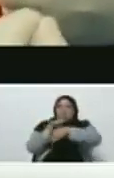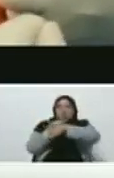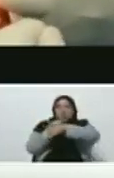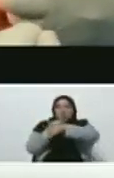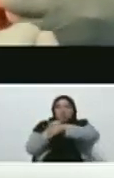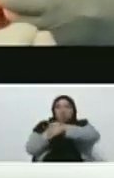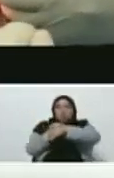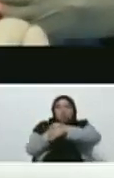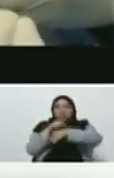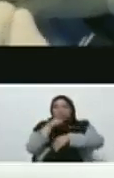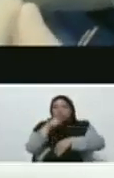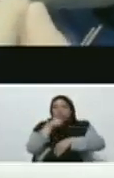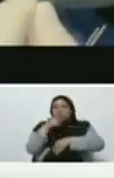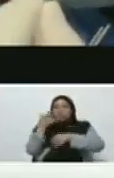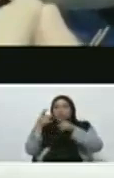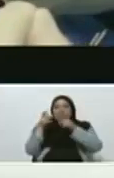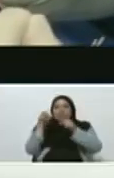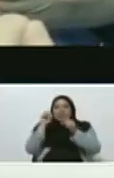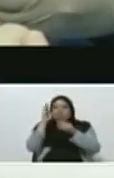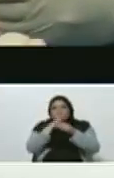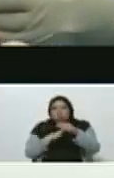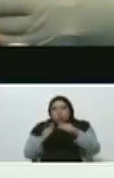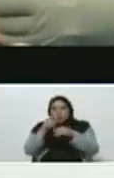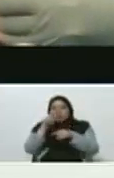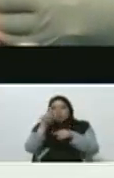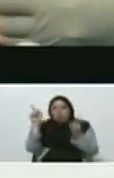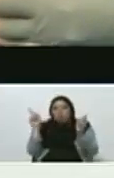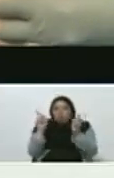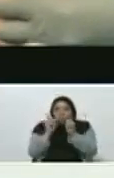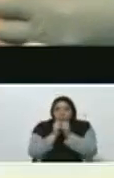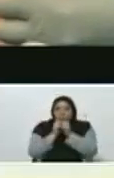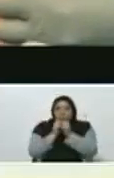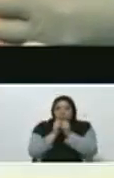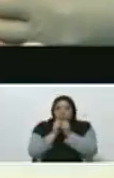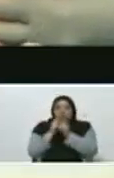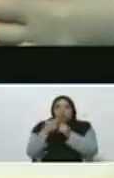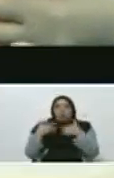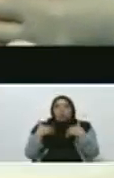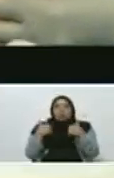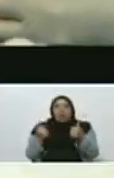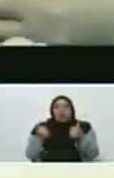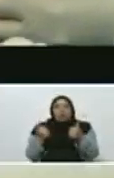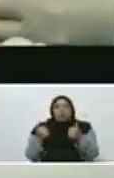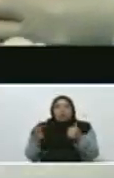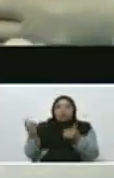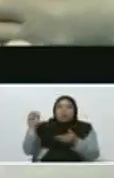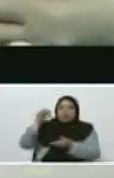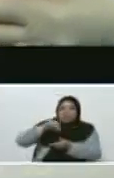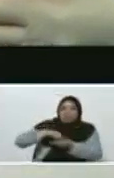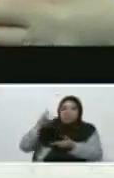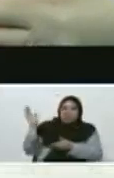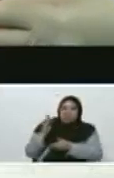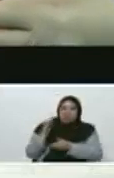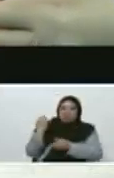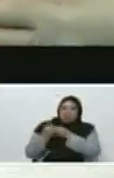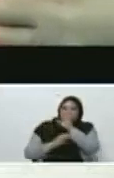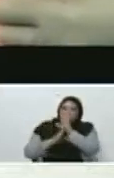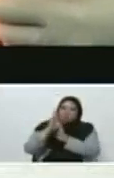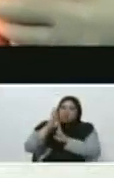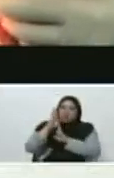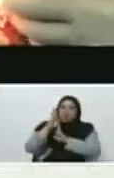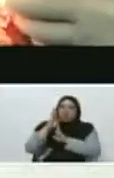Pérez, se le toma una biopsia de 1 milímetro del ojo sano. Se trae acá, se crecen las